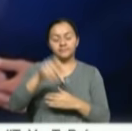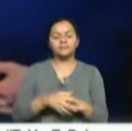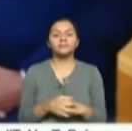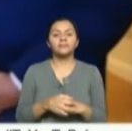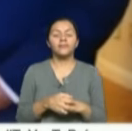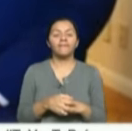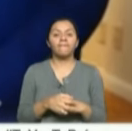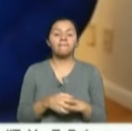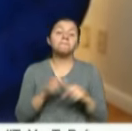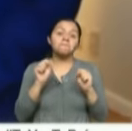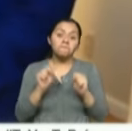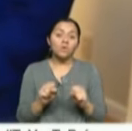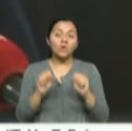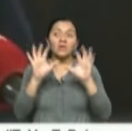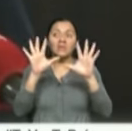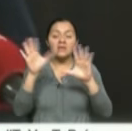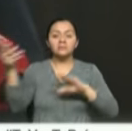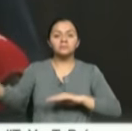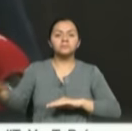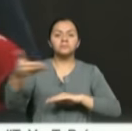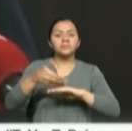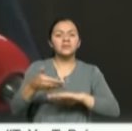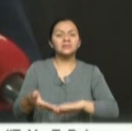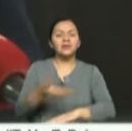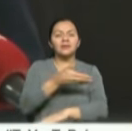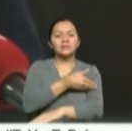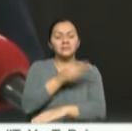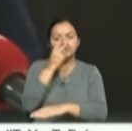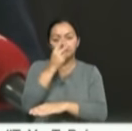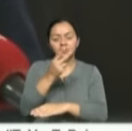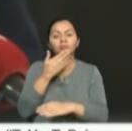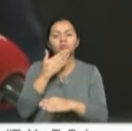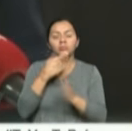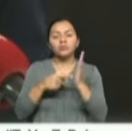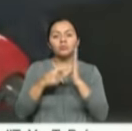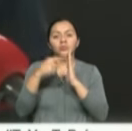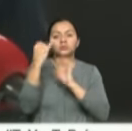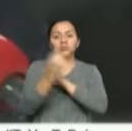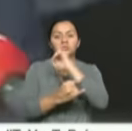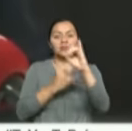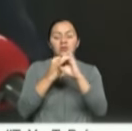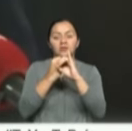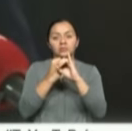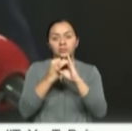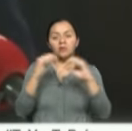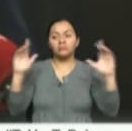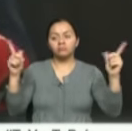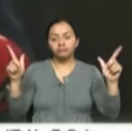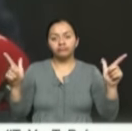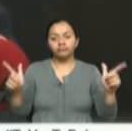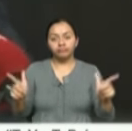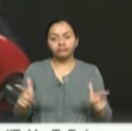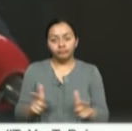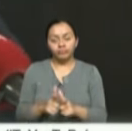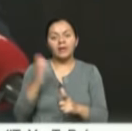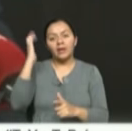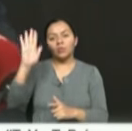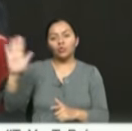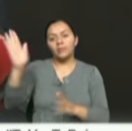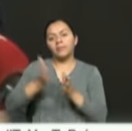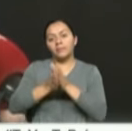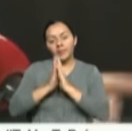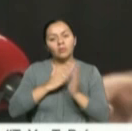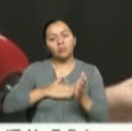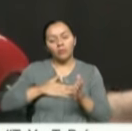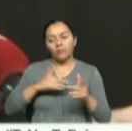décimo pudiera ser la presentación de lo que ustedes ya conocen también, el tema de salvaguardias, un desmantelamiento ya